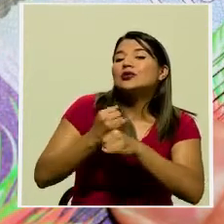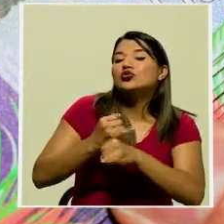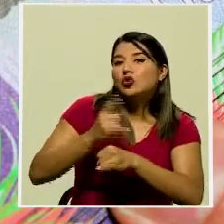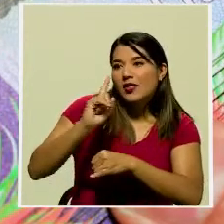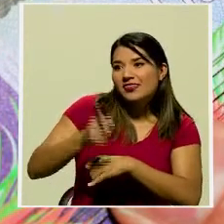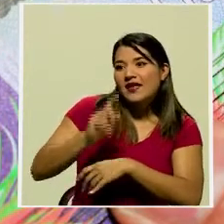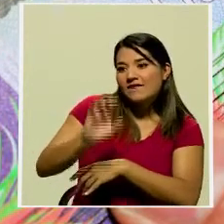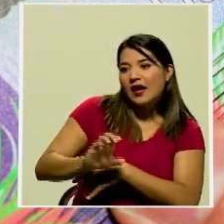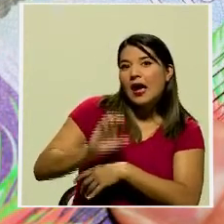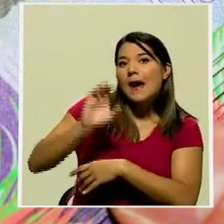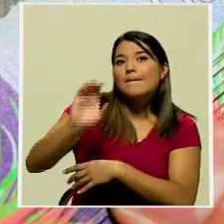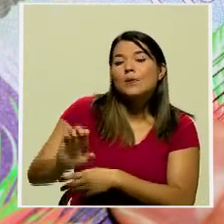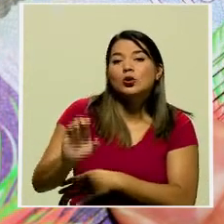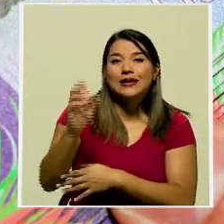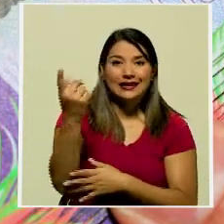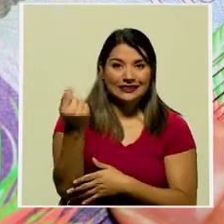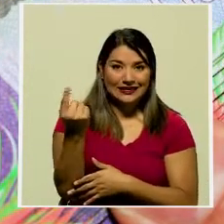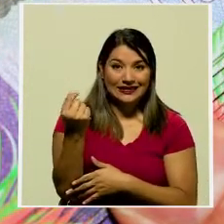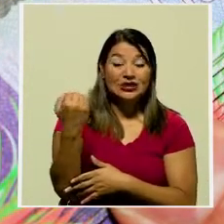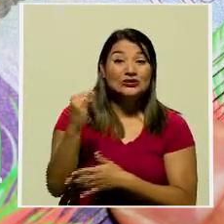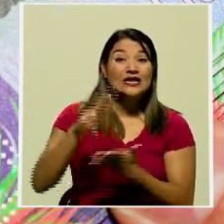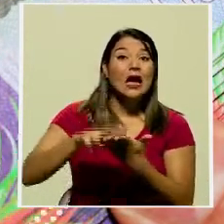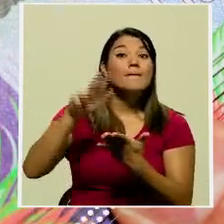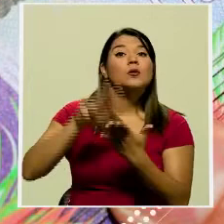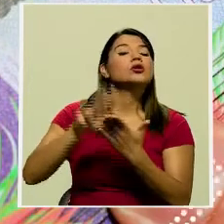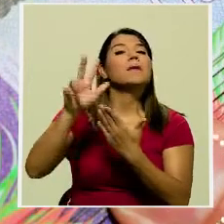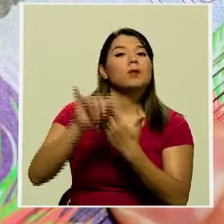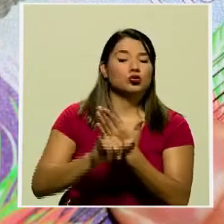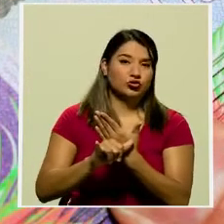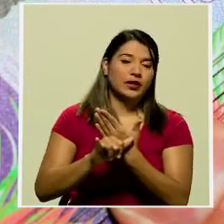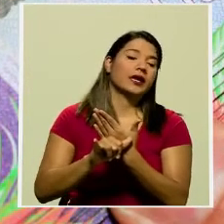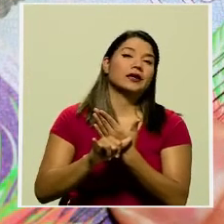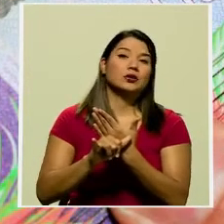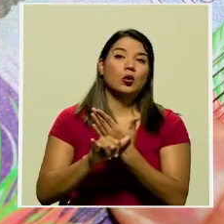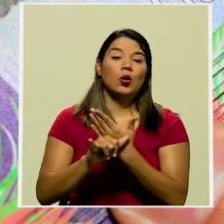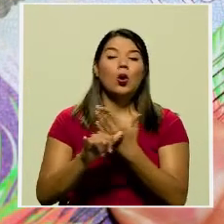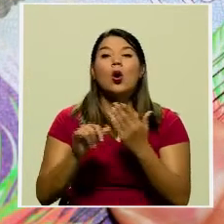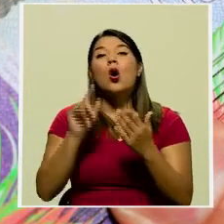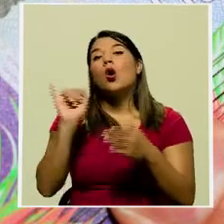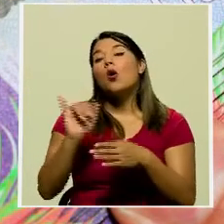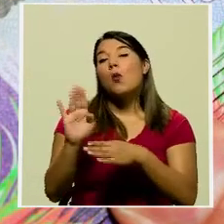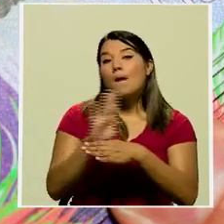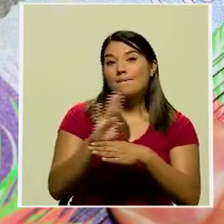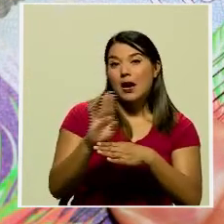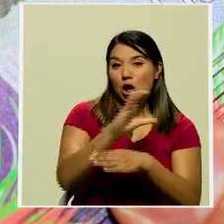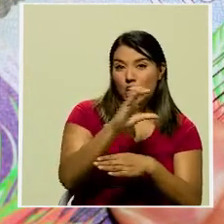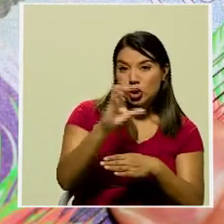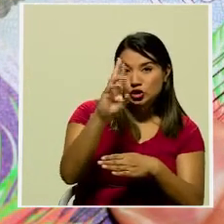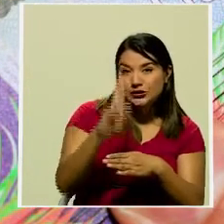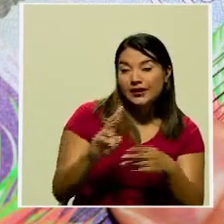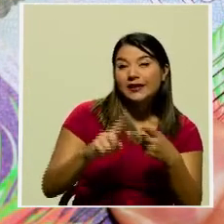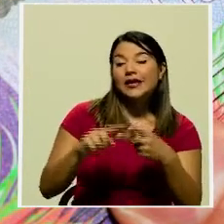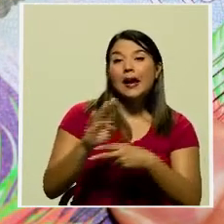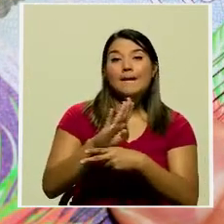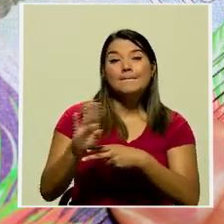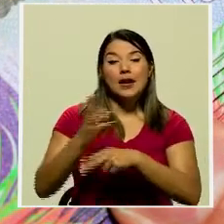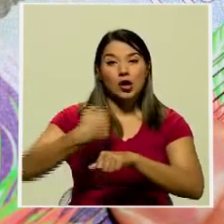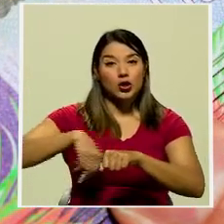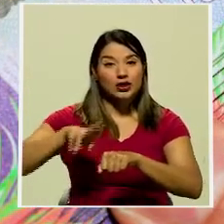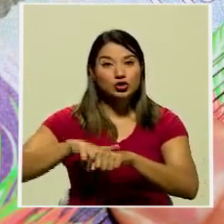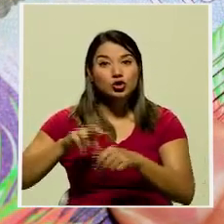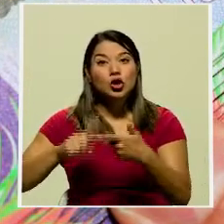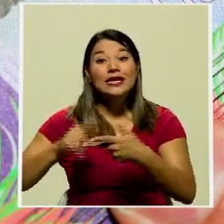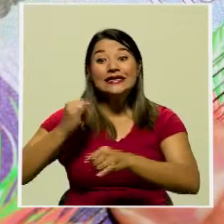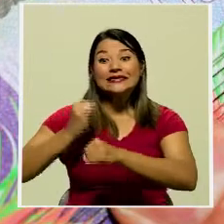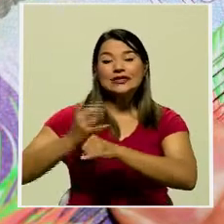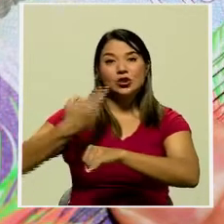aportar dinero en caso de aprobarse el proyecto. Se trata del Banco de Costa Rica, del Banco Nacional, del Instituto Nacional